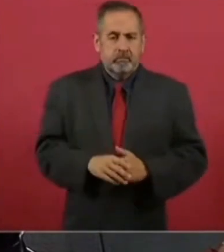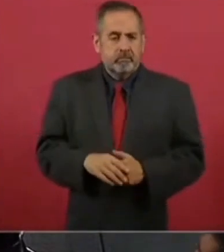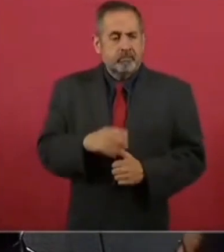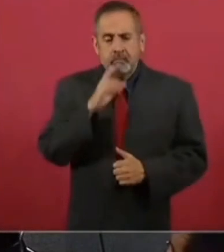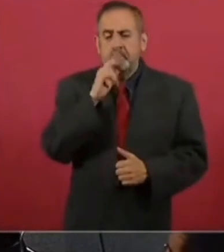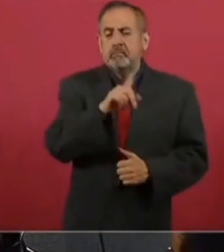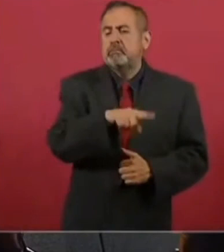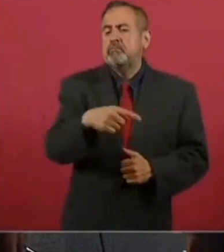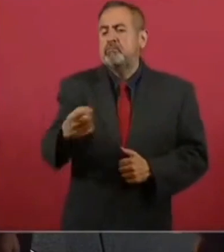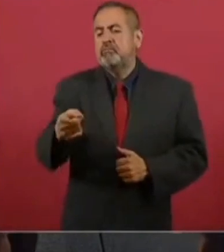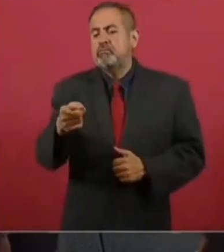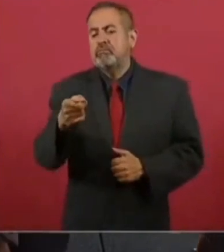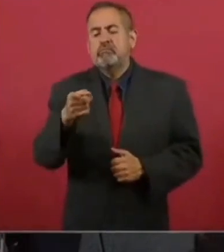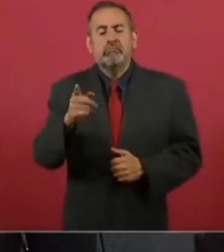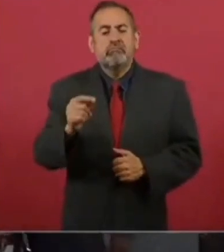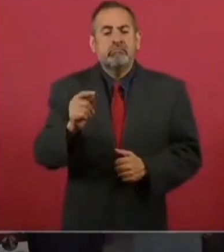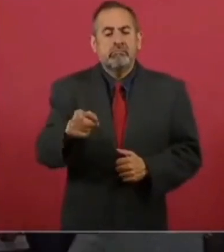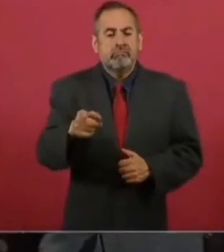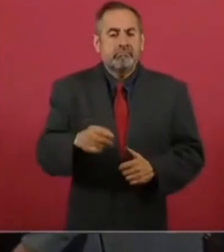Mejor dame